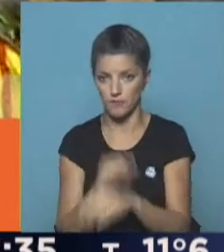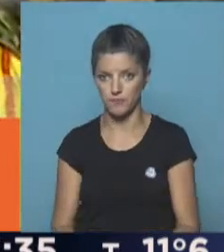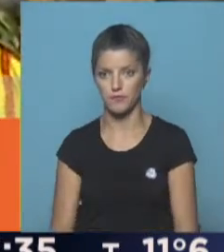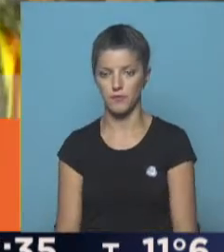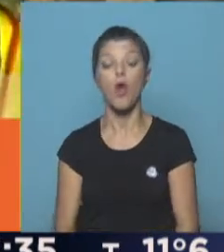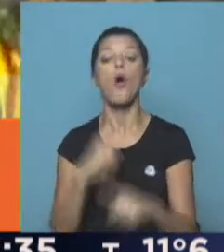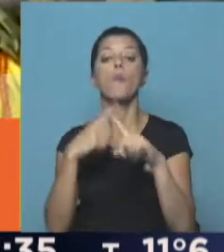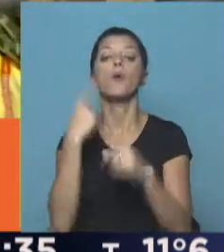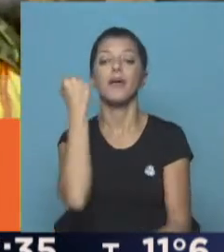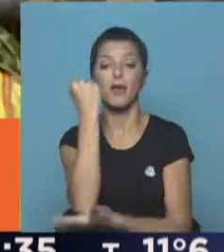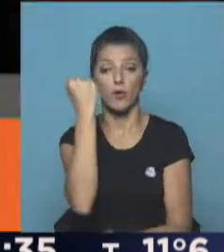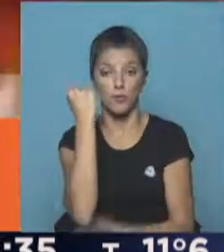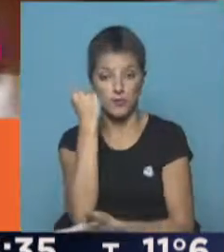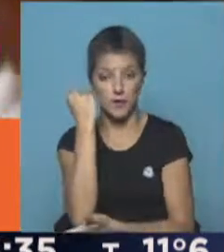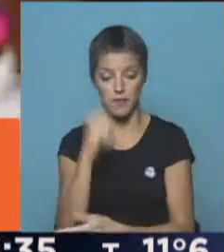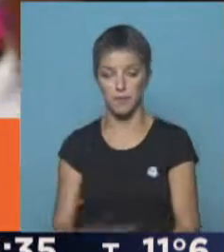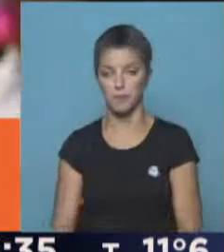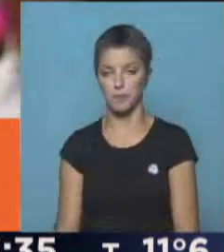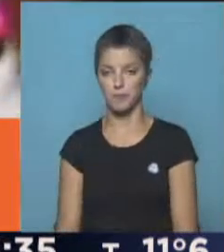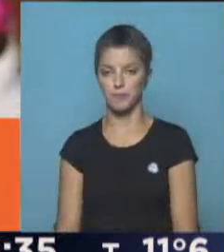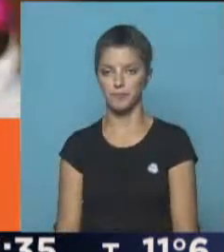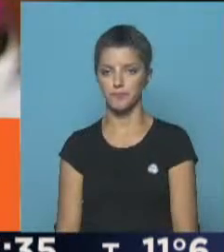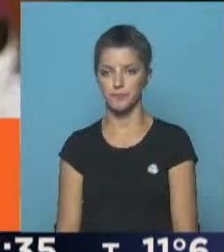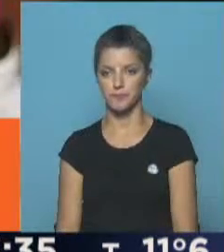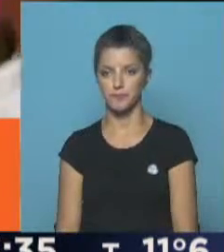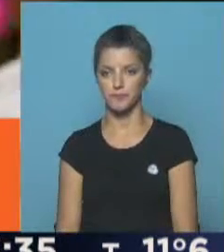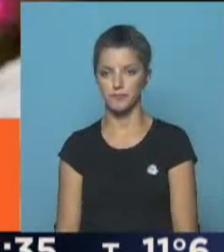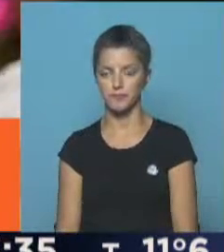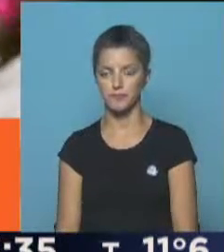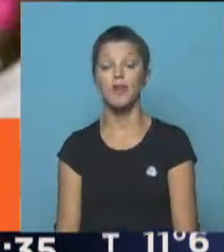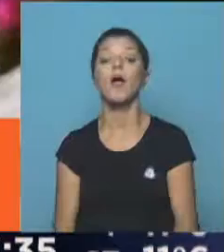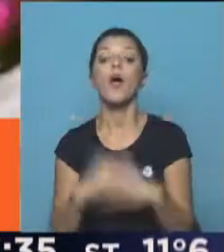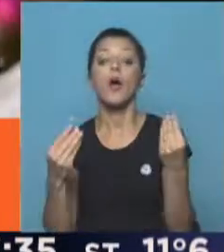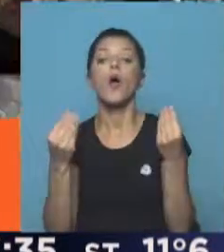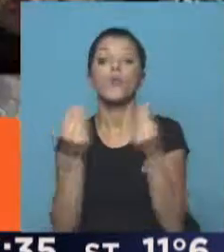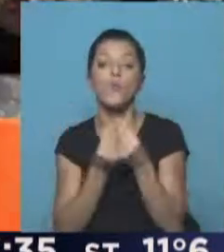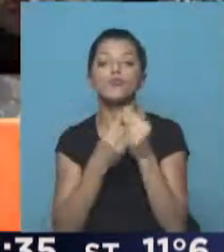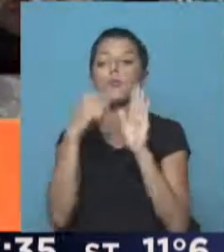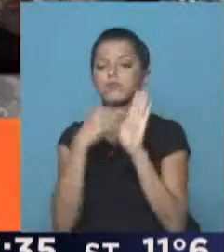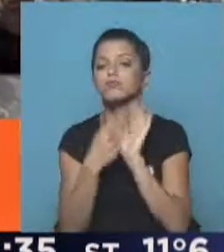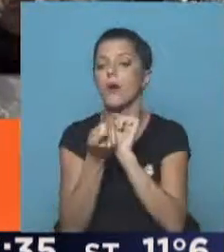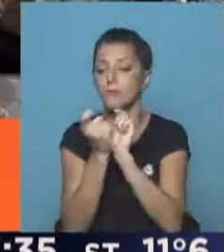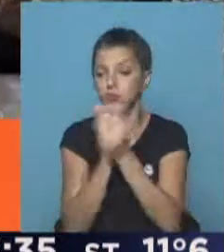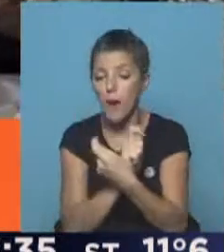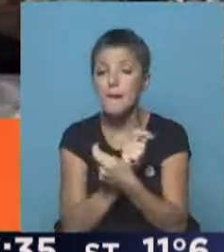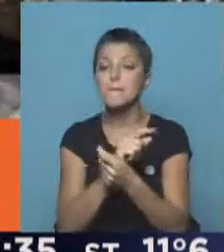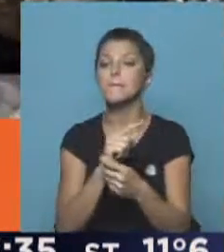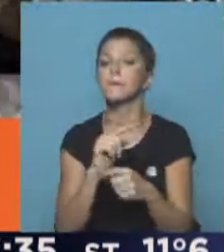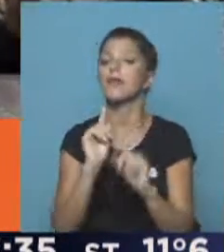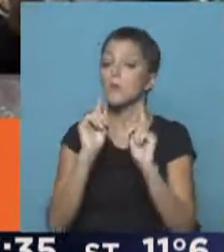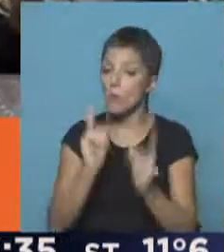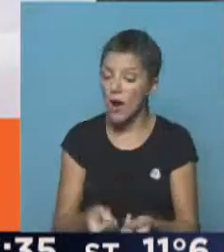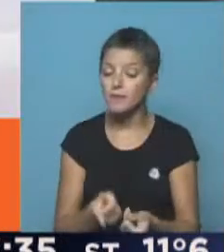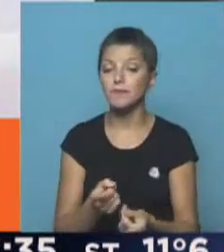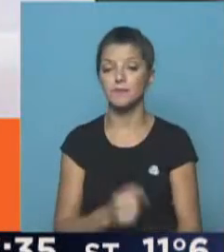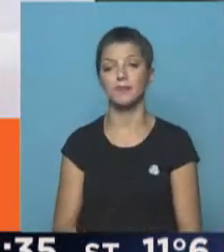una economía colectiva. En rigor, un amplio número de transformaciones que, sin embargo, en palabras